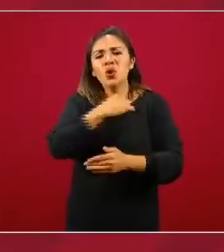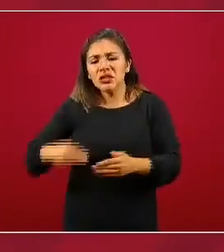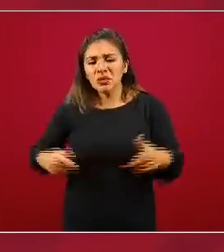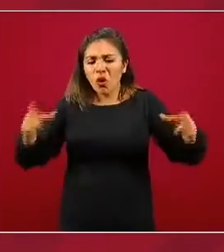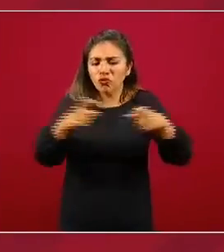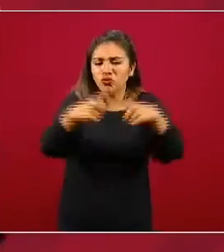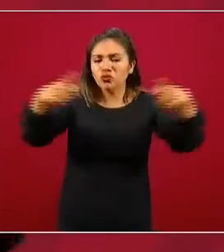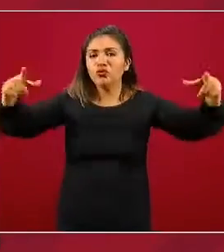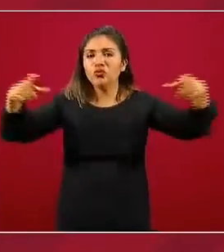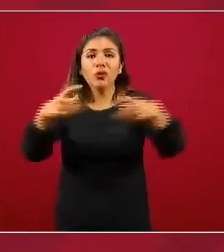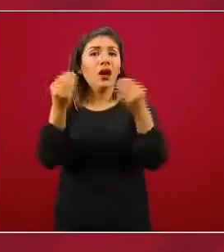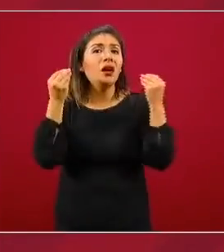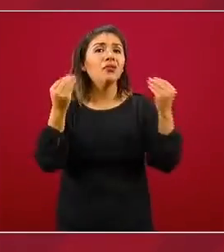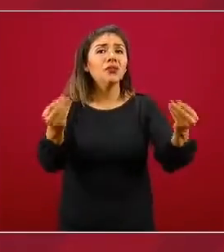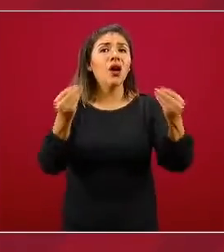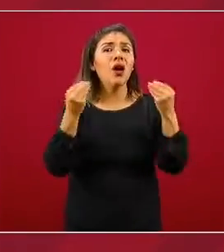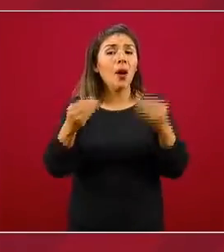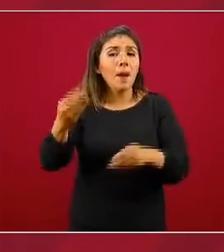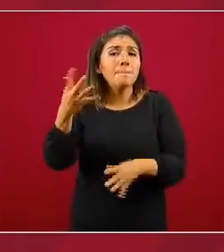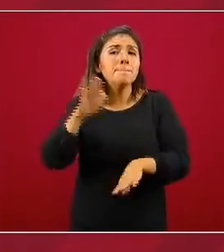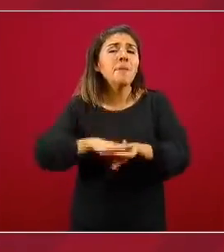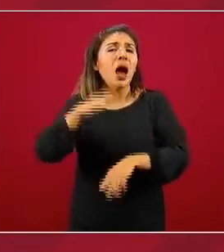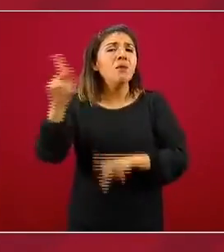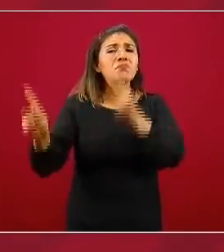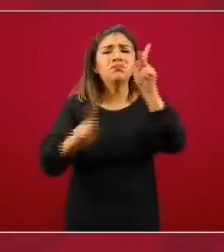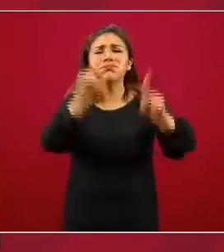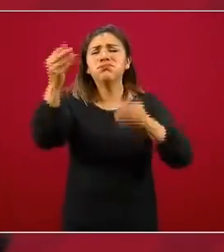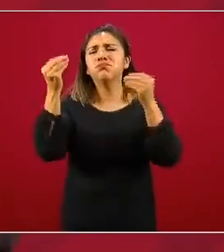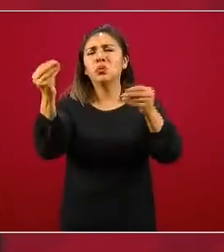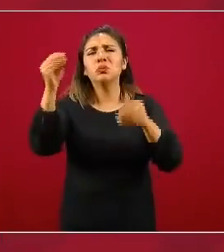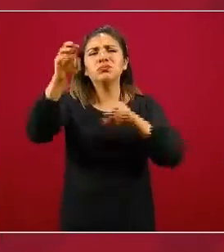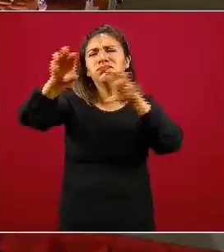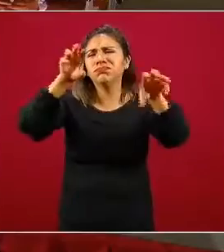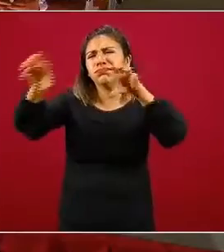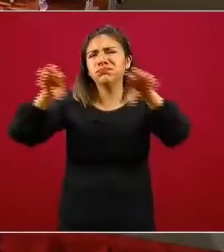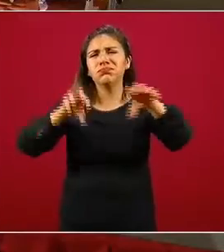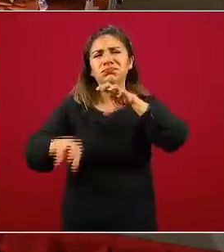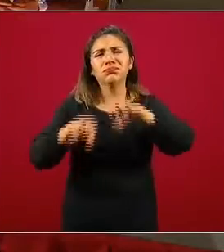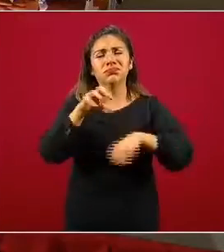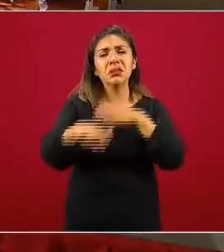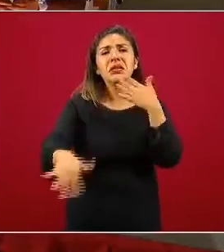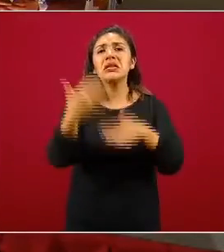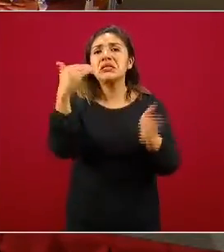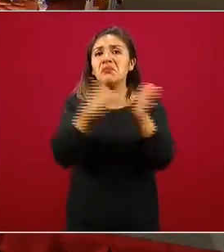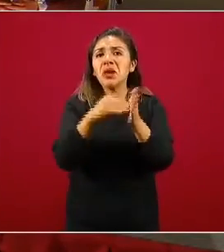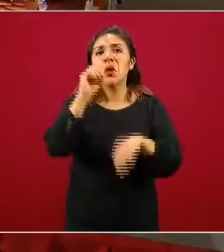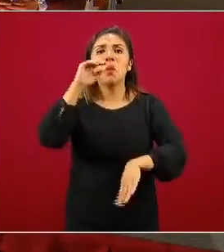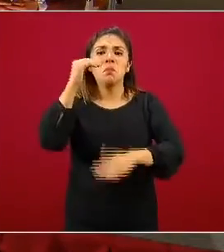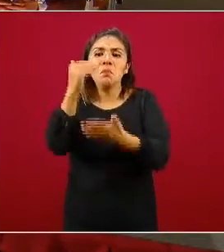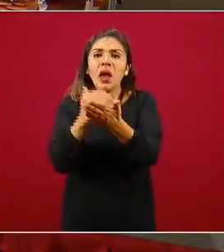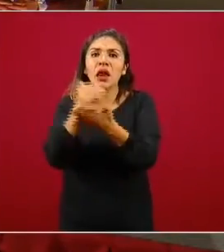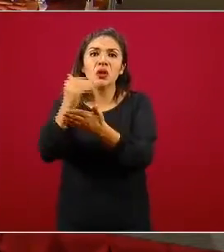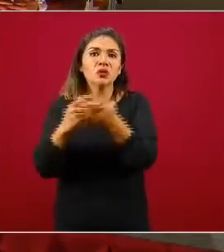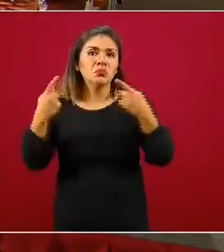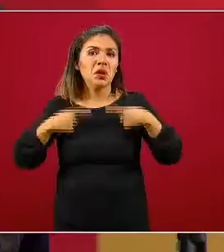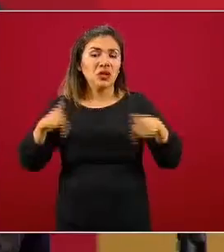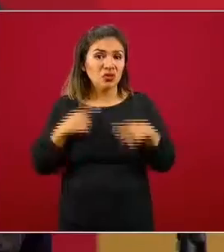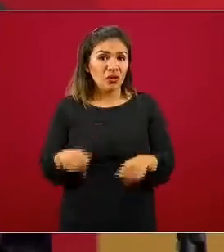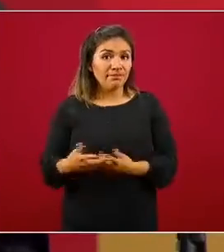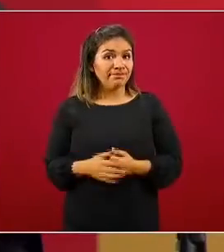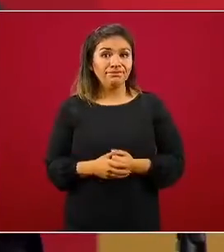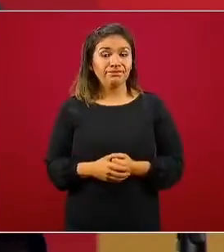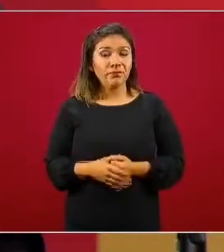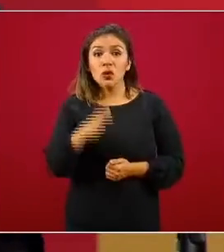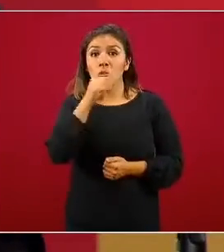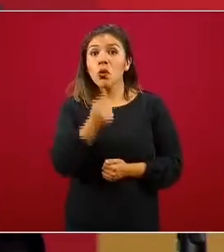y pequeñas y una cantidad amplia de poblaciones, de poblados de 15,000 o menos habitantes. No se